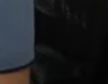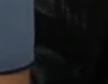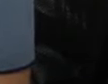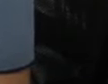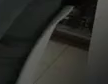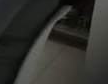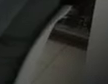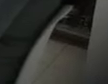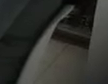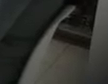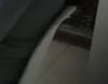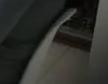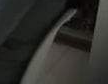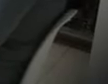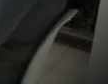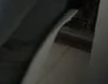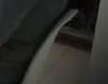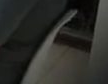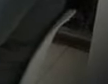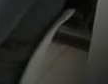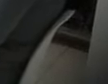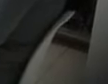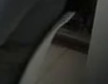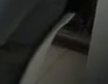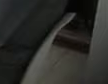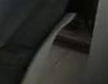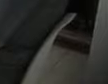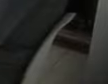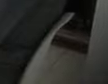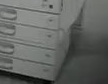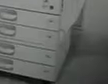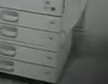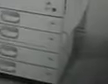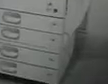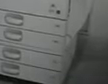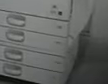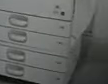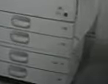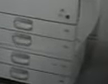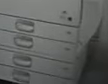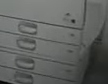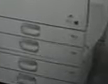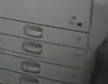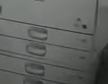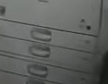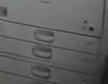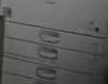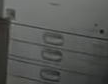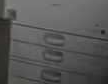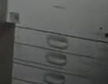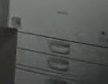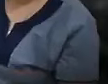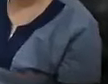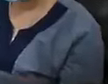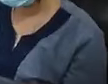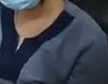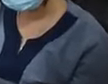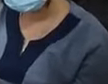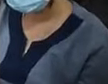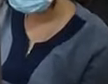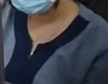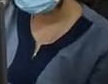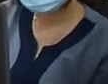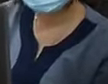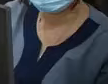objetivos propuestos, el cual buscaba garantizar la prestación de servicios de salud a las personas afectadas con diagnósticos relacionados a